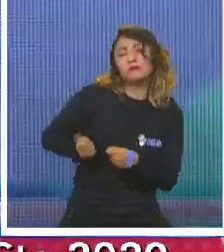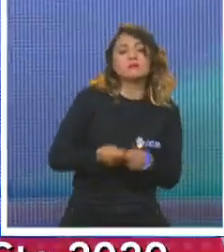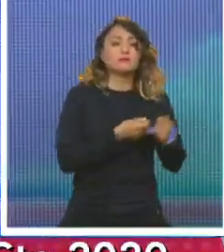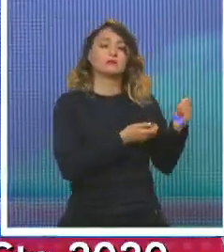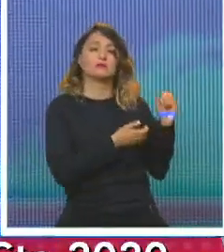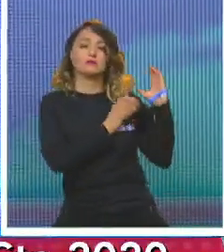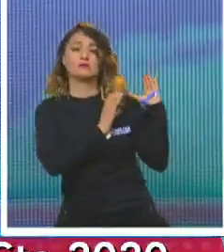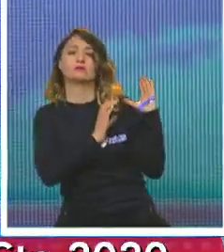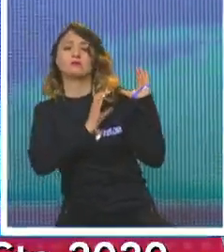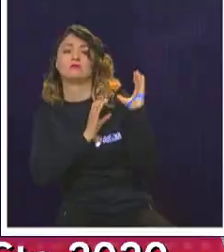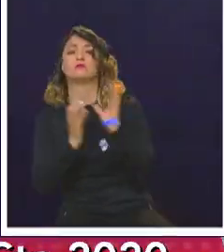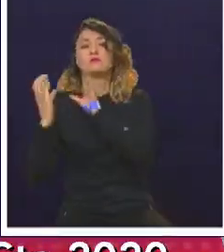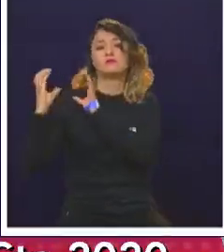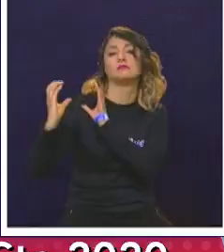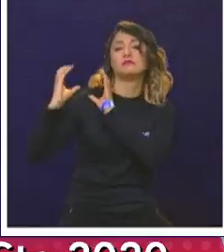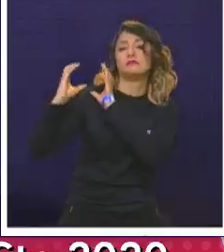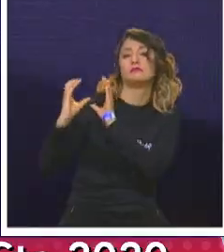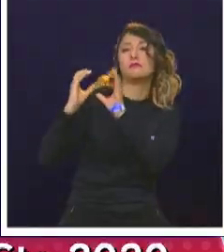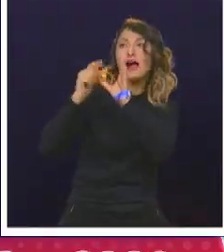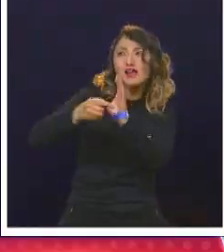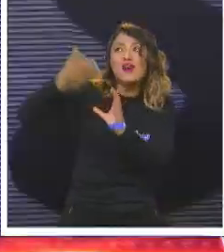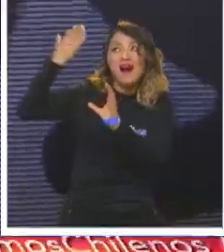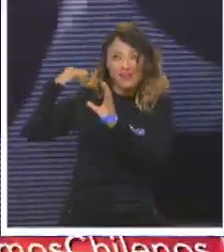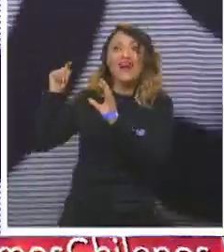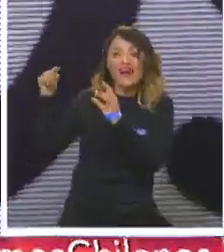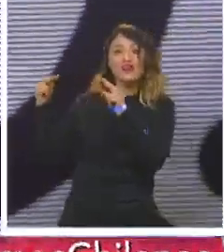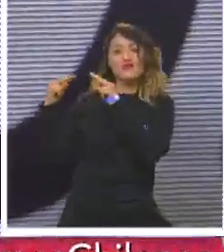Y echaba de menos igual ir a los domingos.